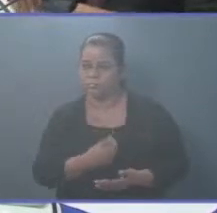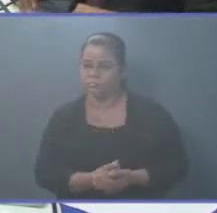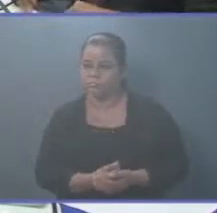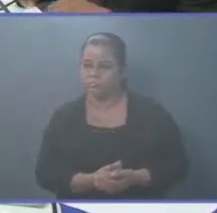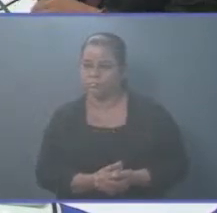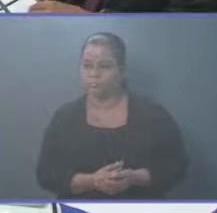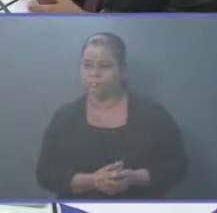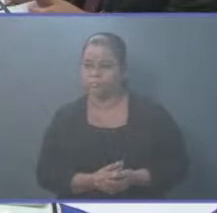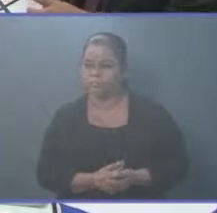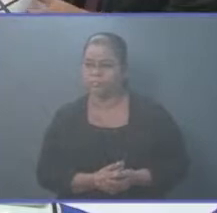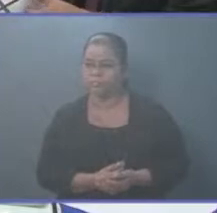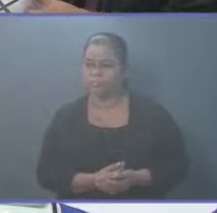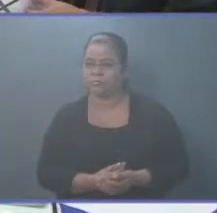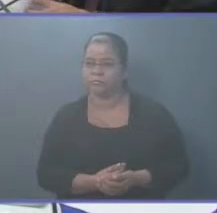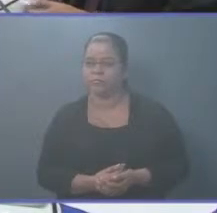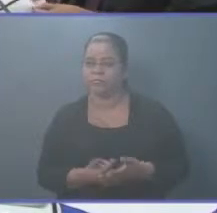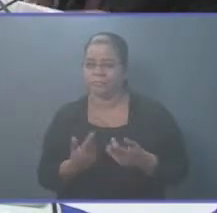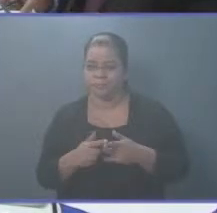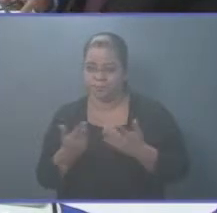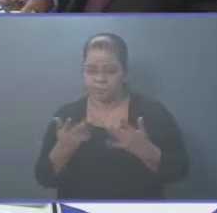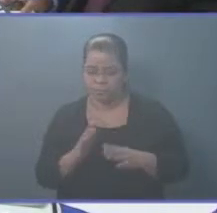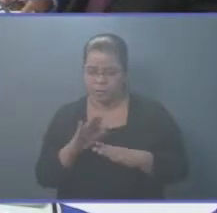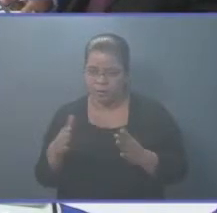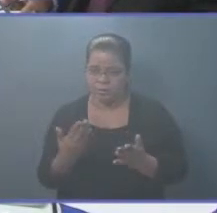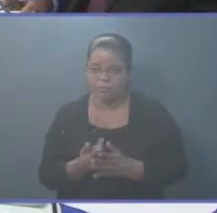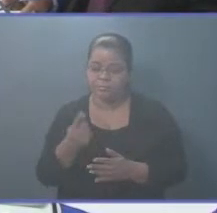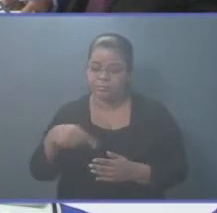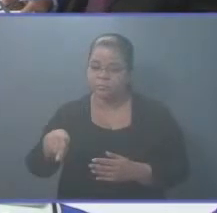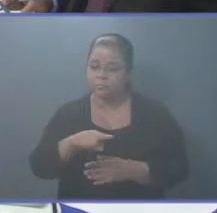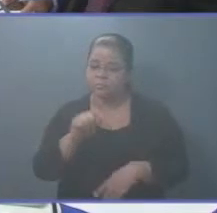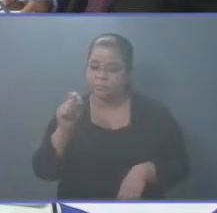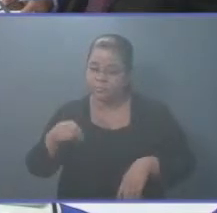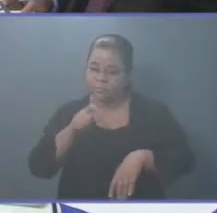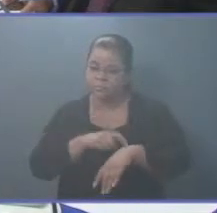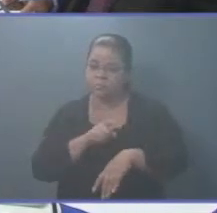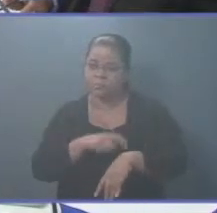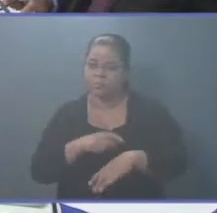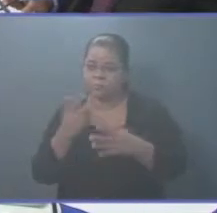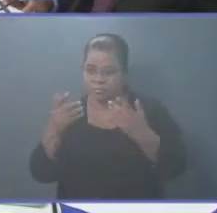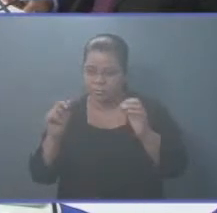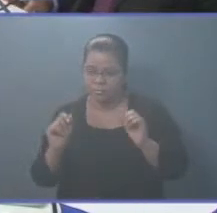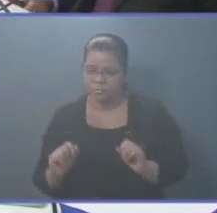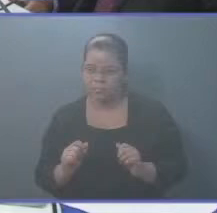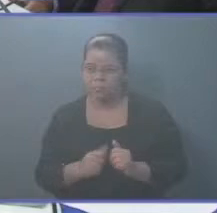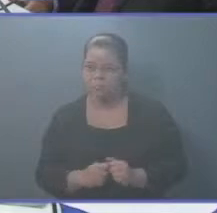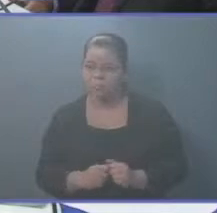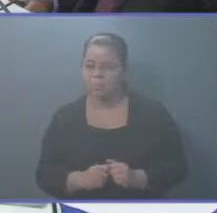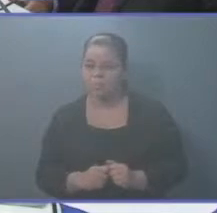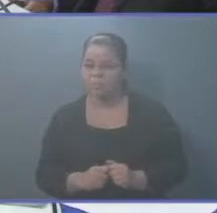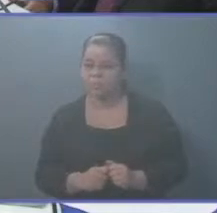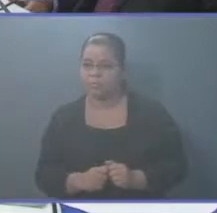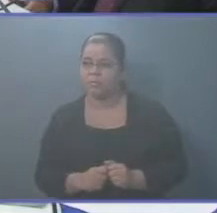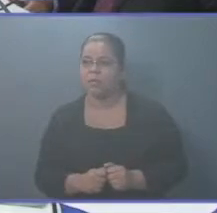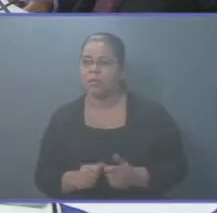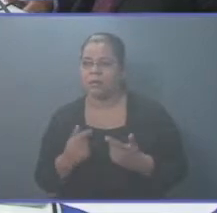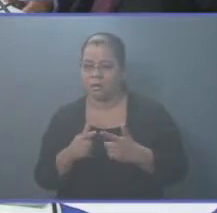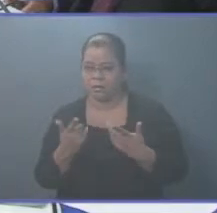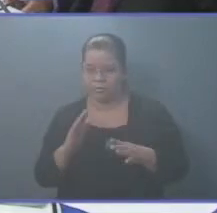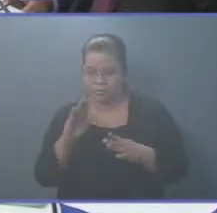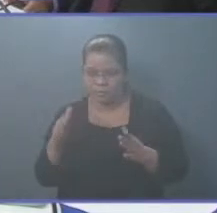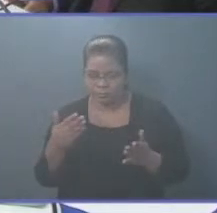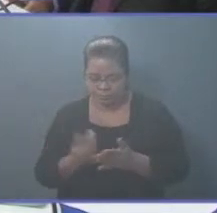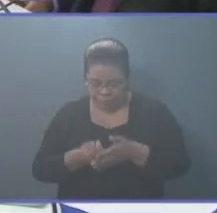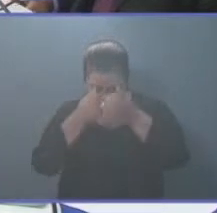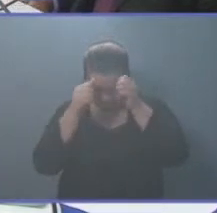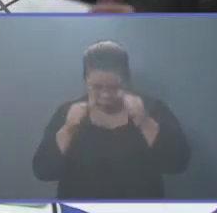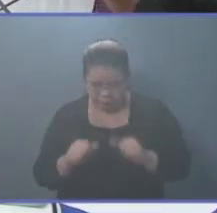penal. Y ellos incluso en ese momento pueden decidir o identificar cuáles son